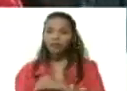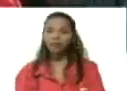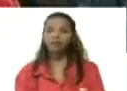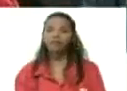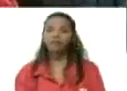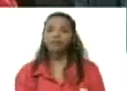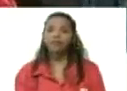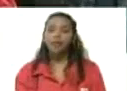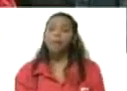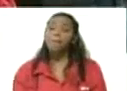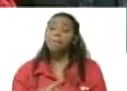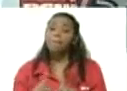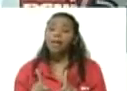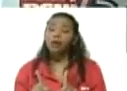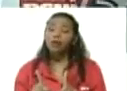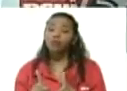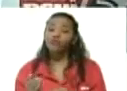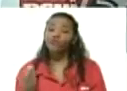Pero